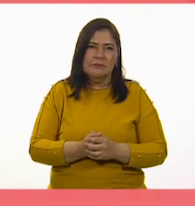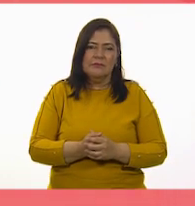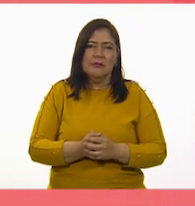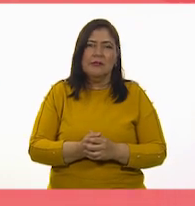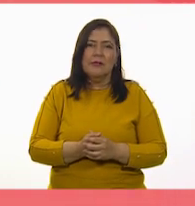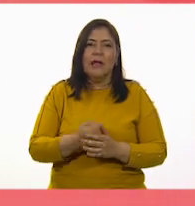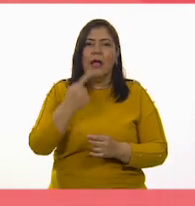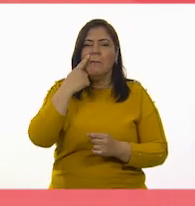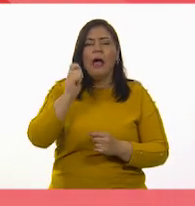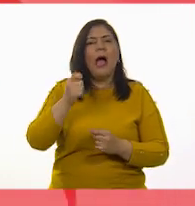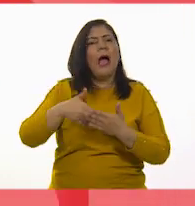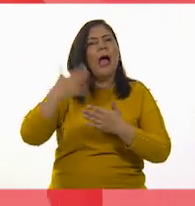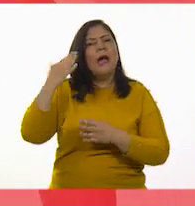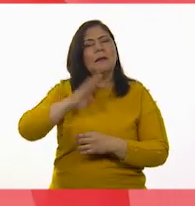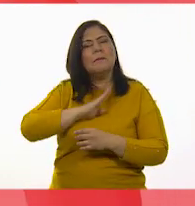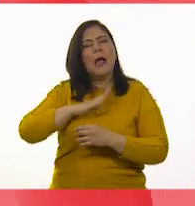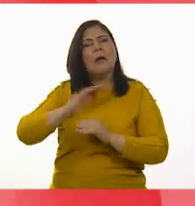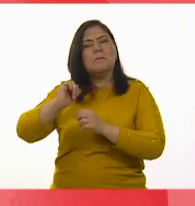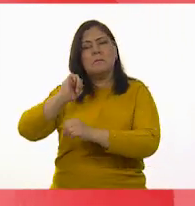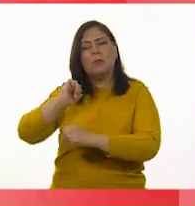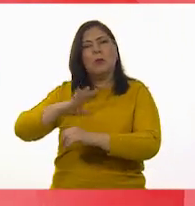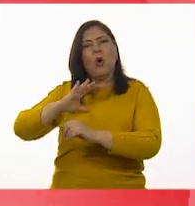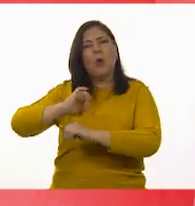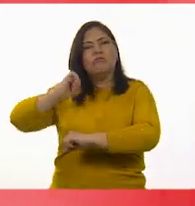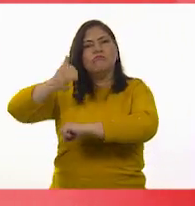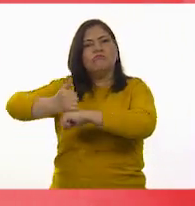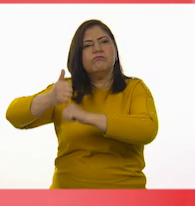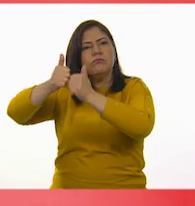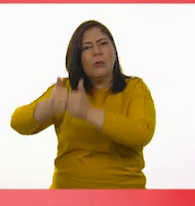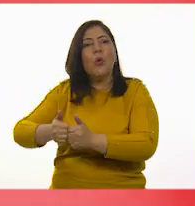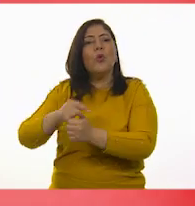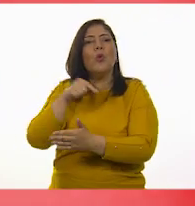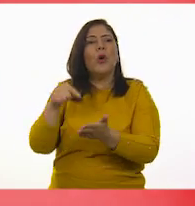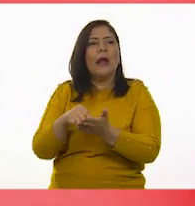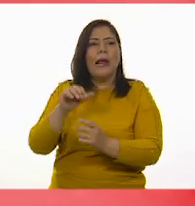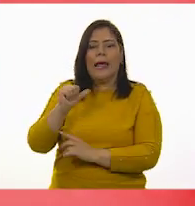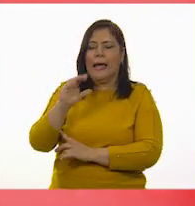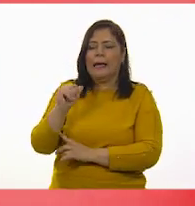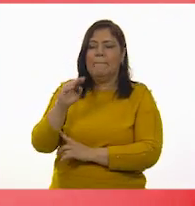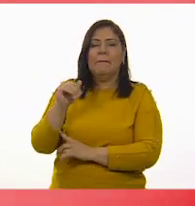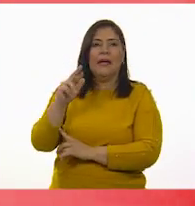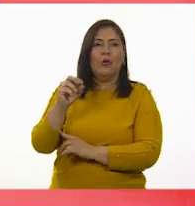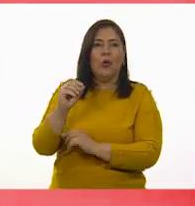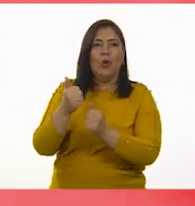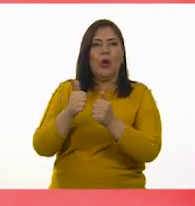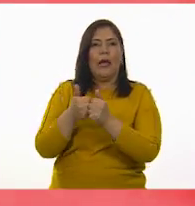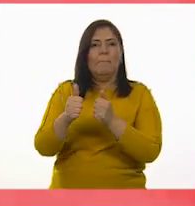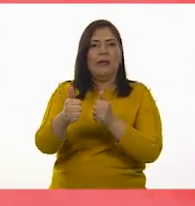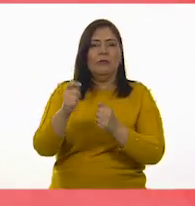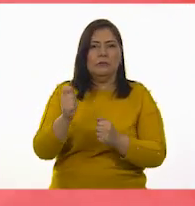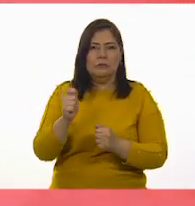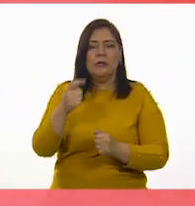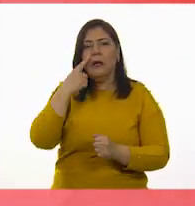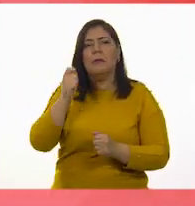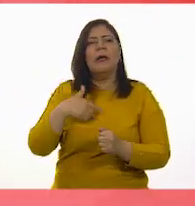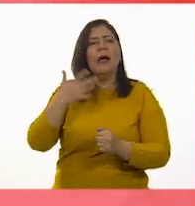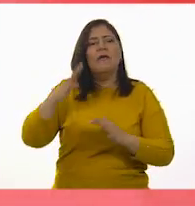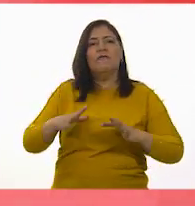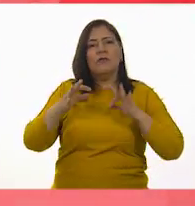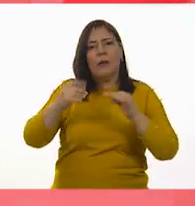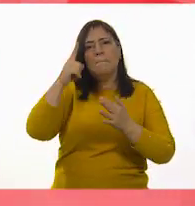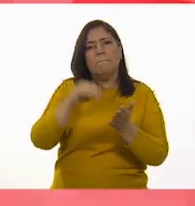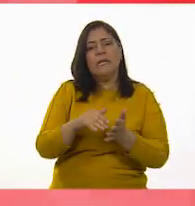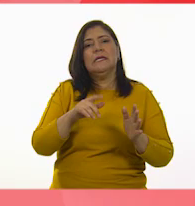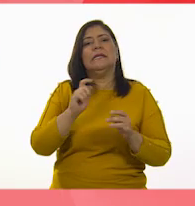primer asentamiento español en Guanajuato fue Acámbaro. La ciudad de Acámbaro fue fundada el 19 de